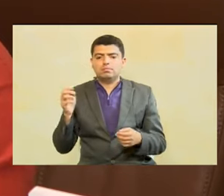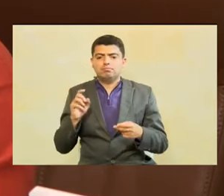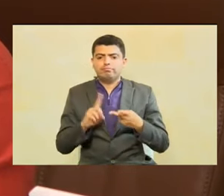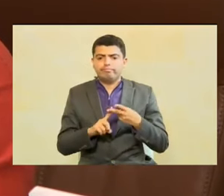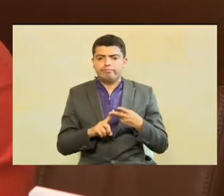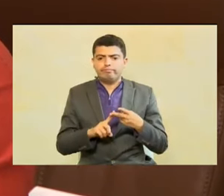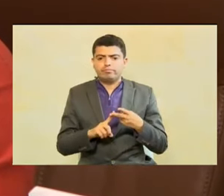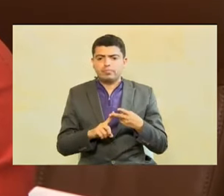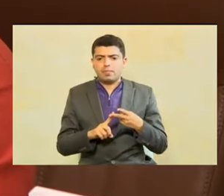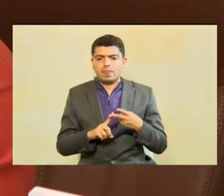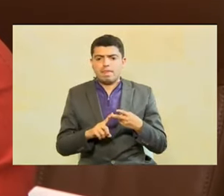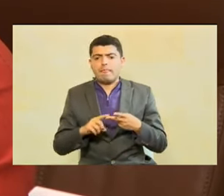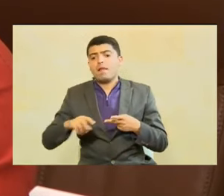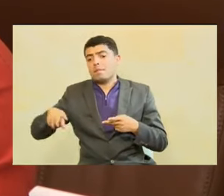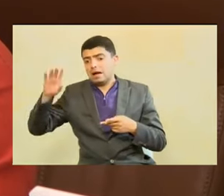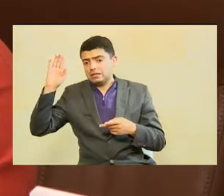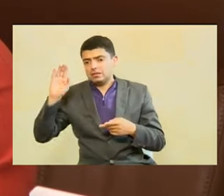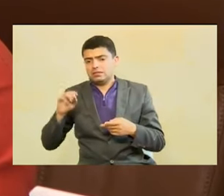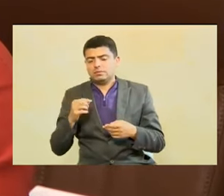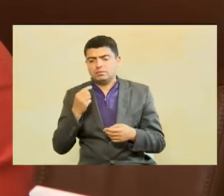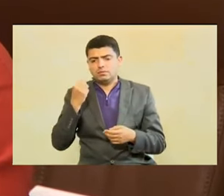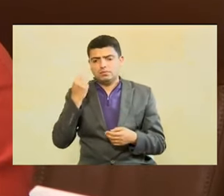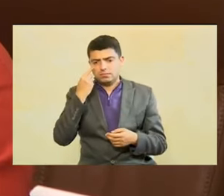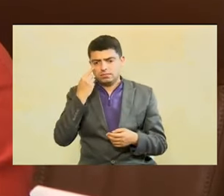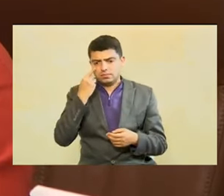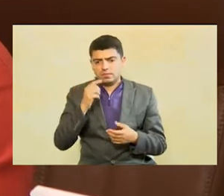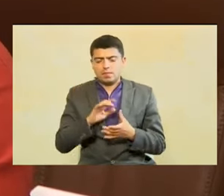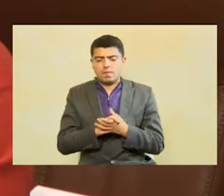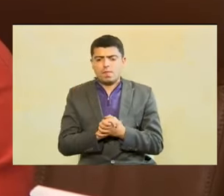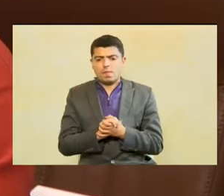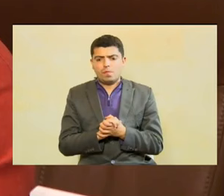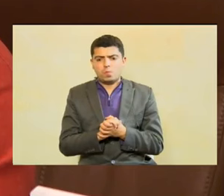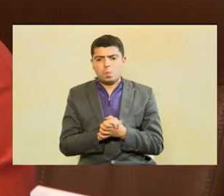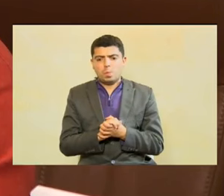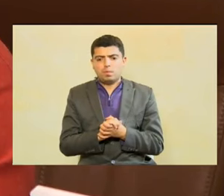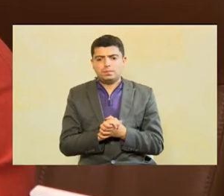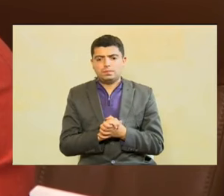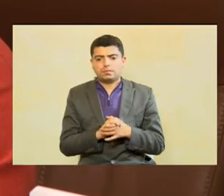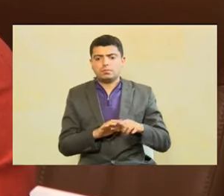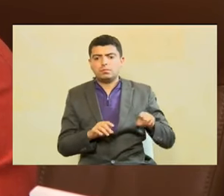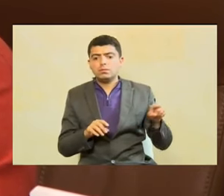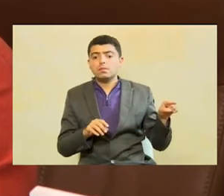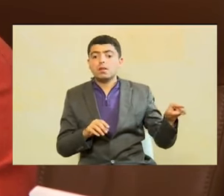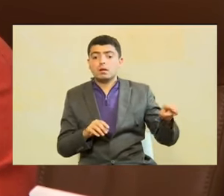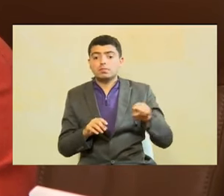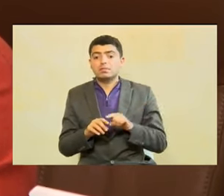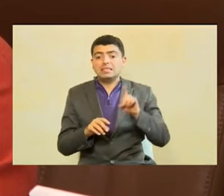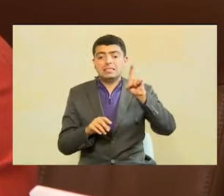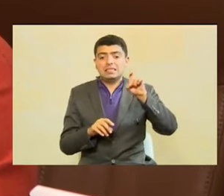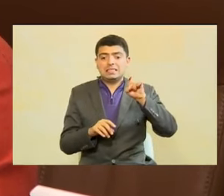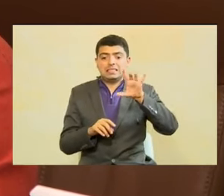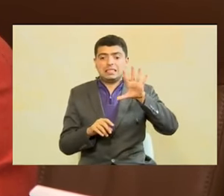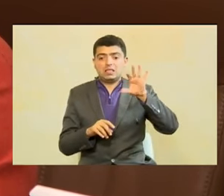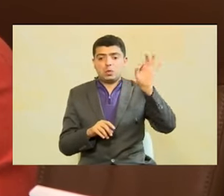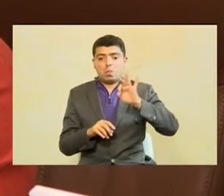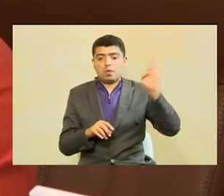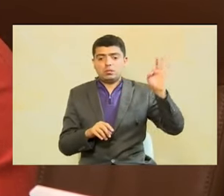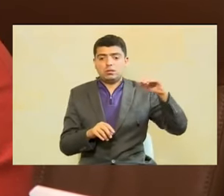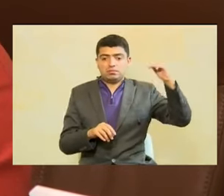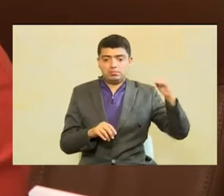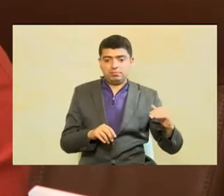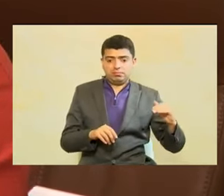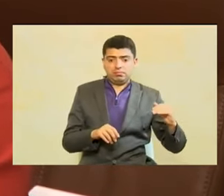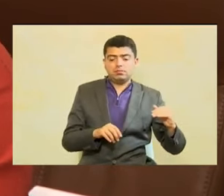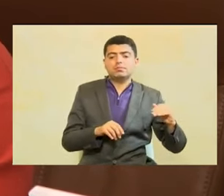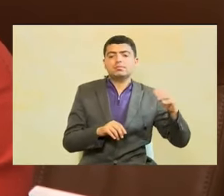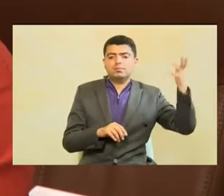sueldo a más del menos de menos del 65 de